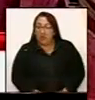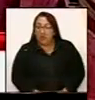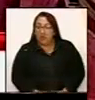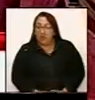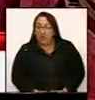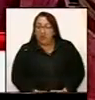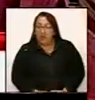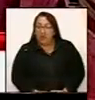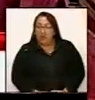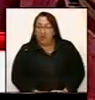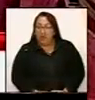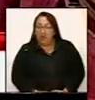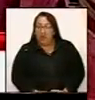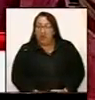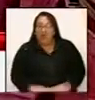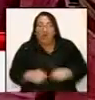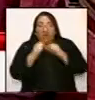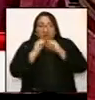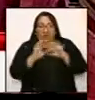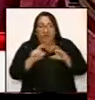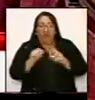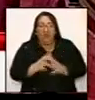a la Secretaria Técnica.